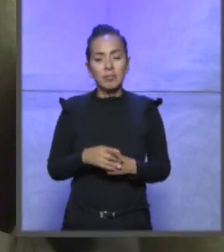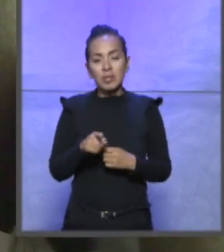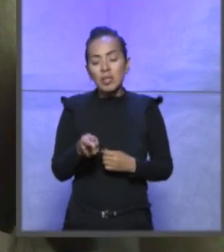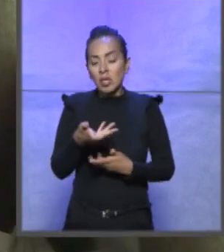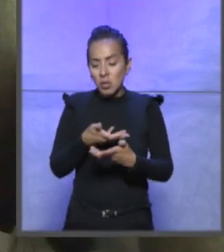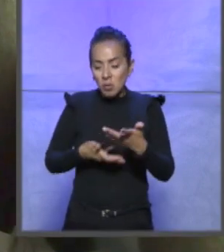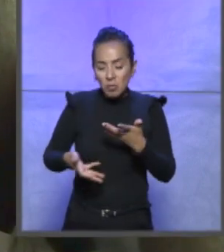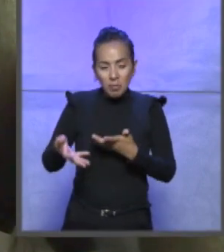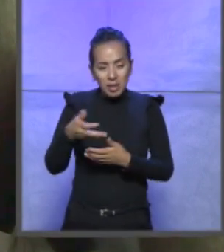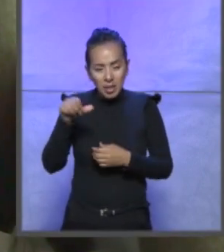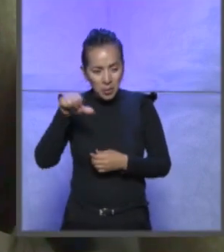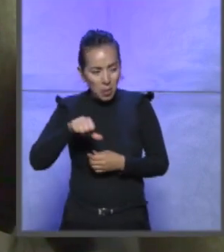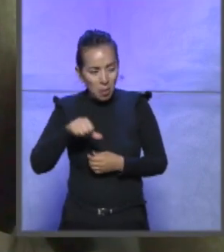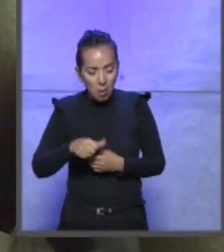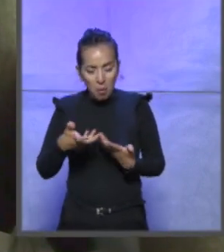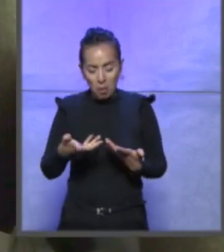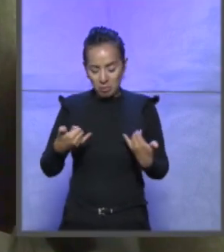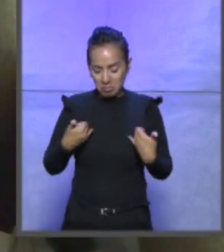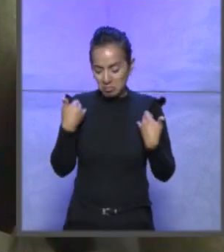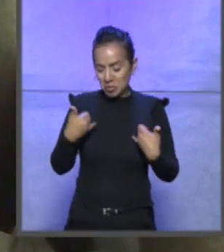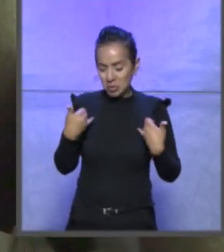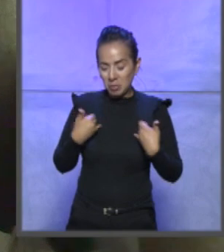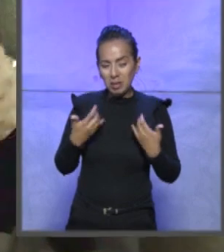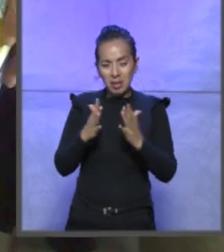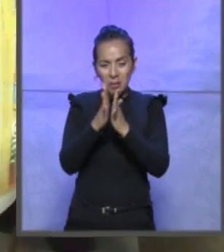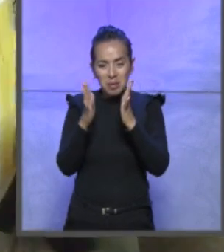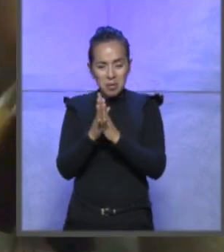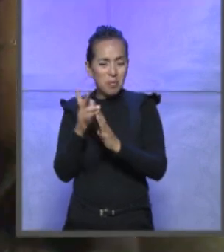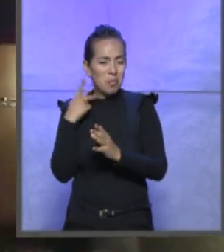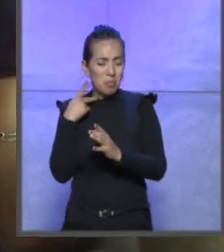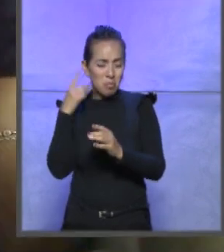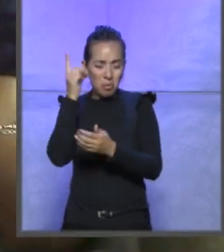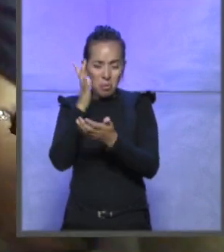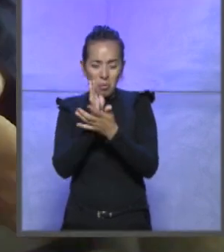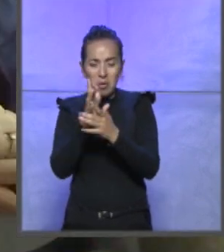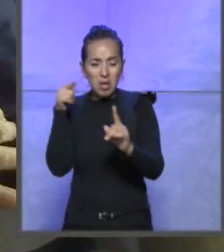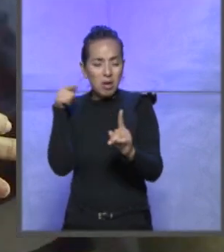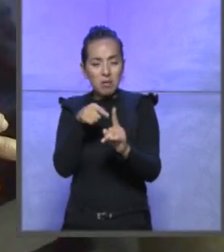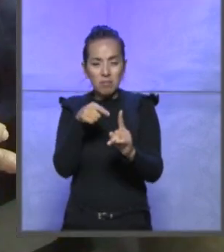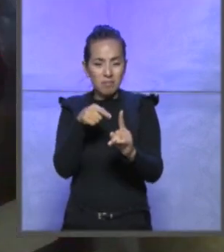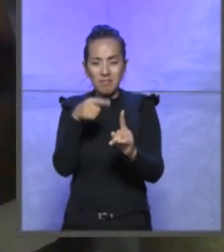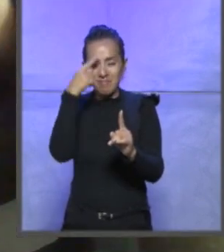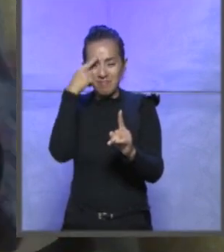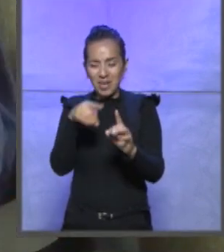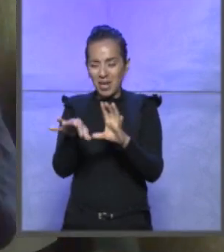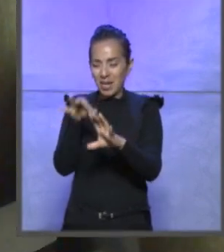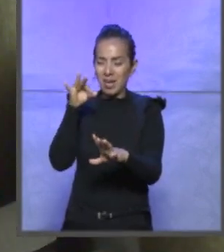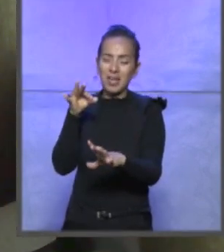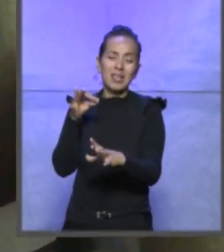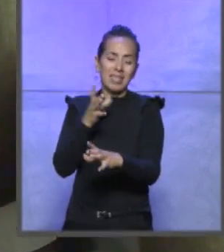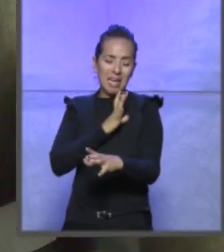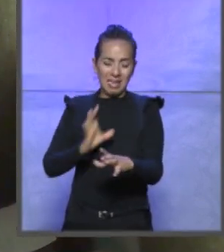compartir con ustedes en este momento que la participación política no se refiere única y exclusivamente a ser candidatos